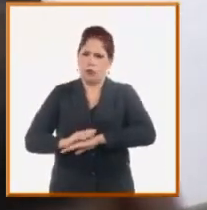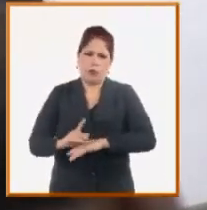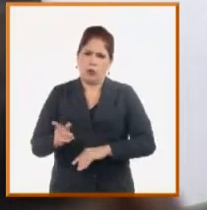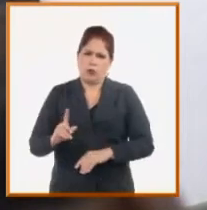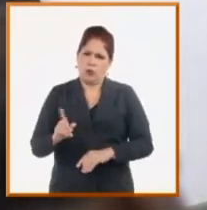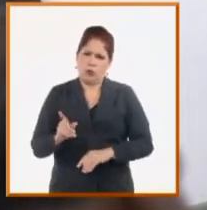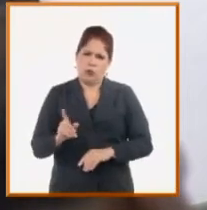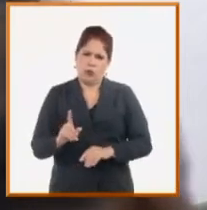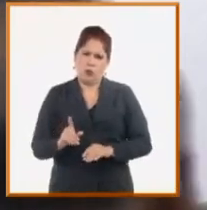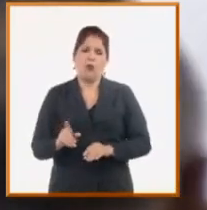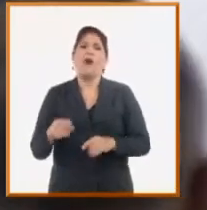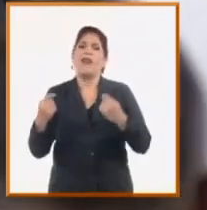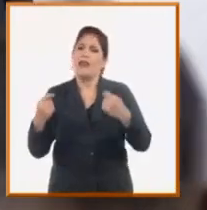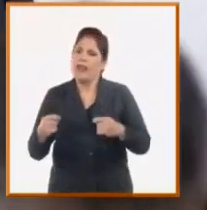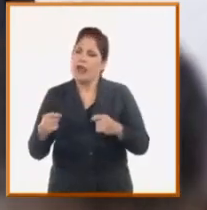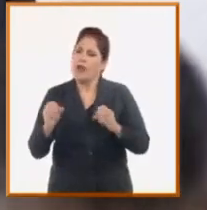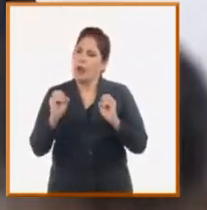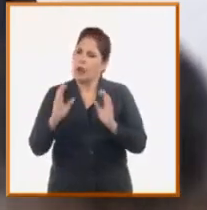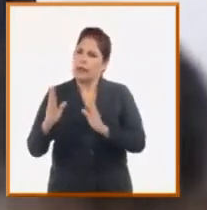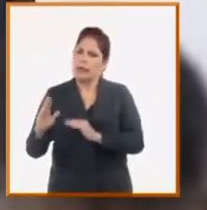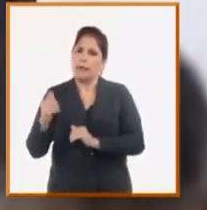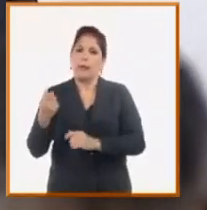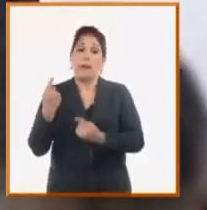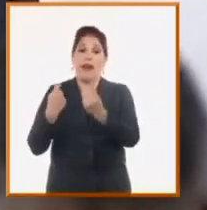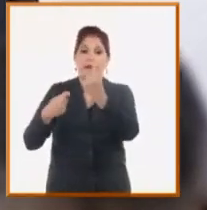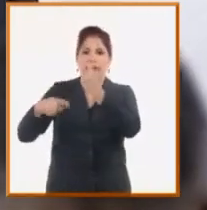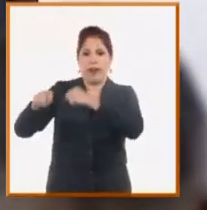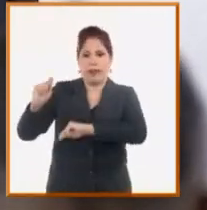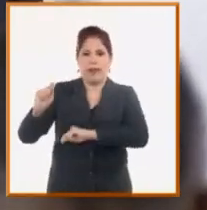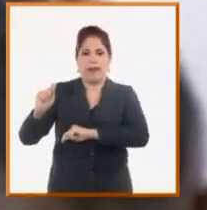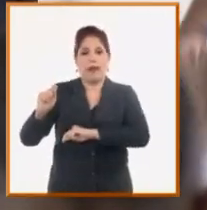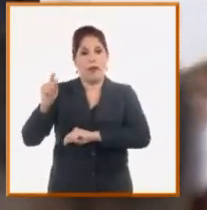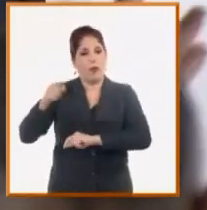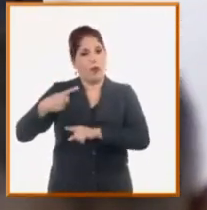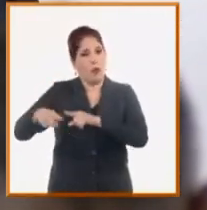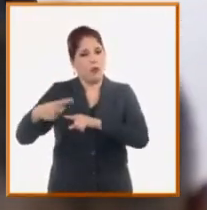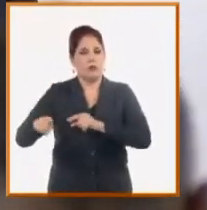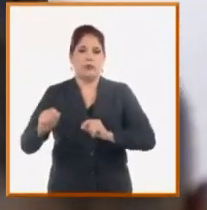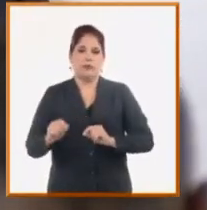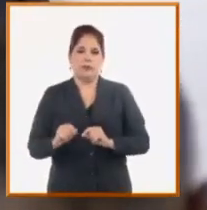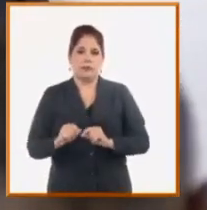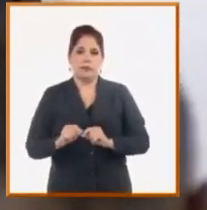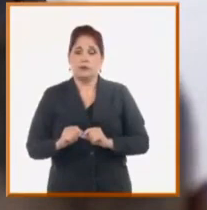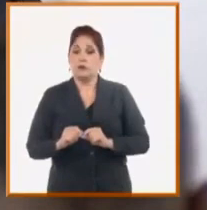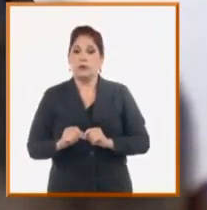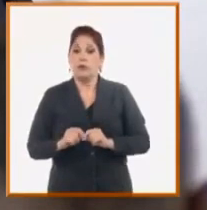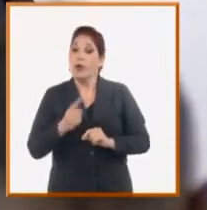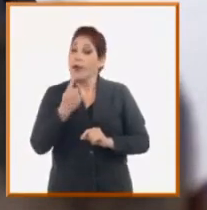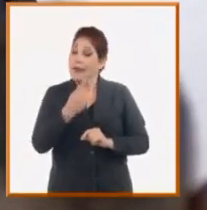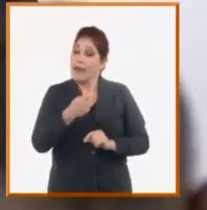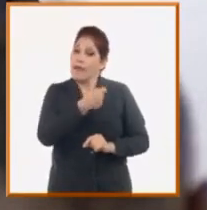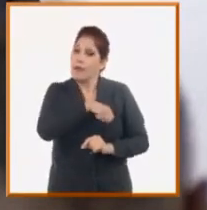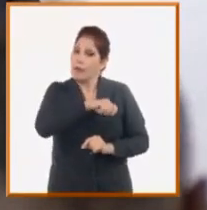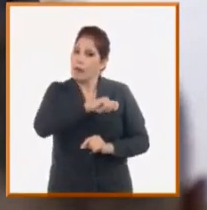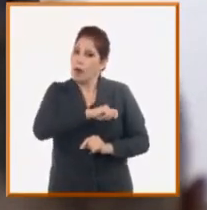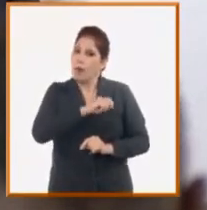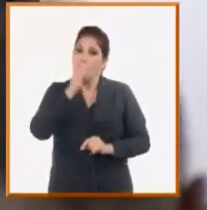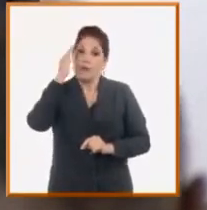o productos listos para la venta, más que la solución de un gran problema de cara al pueblo,